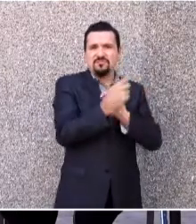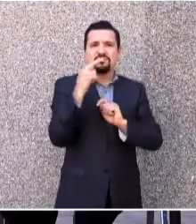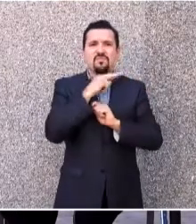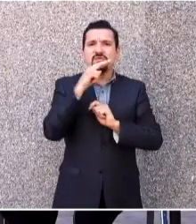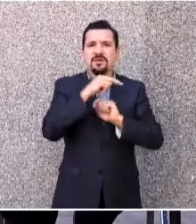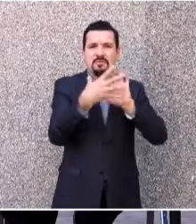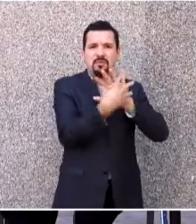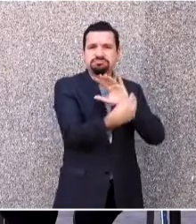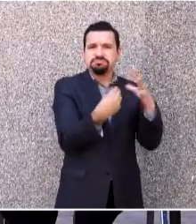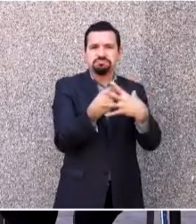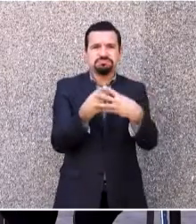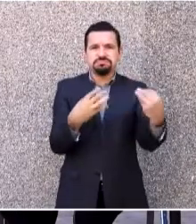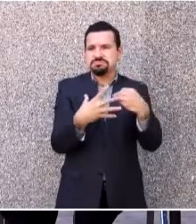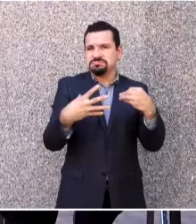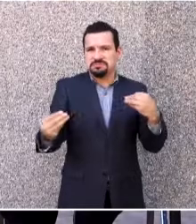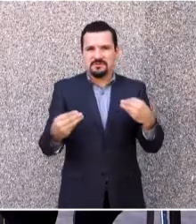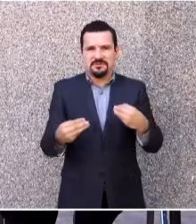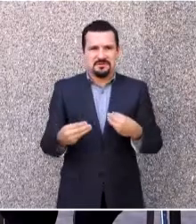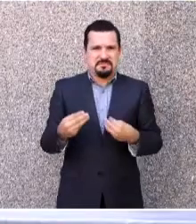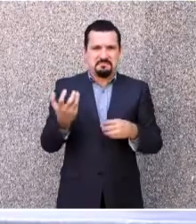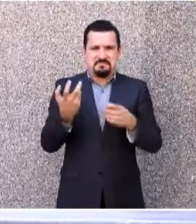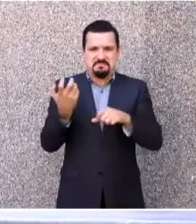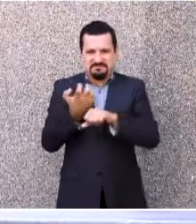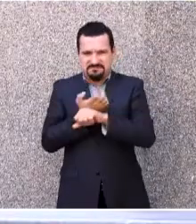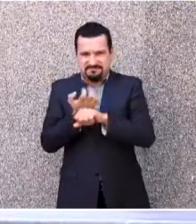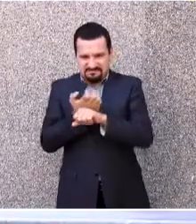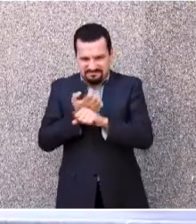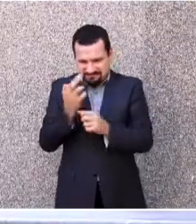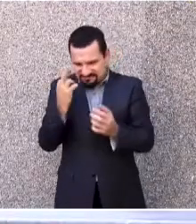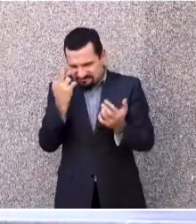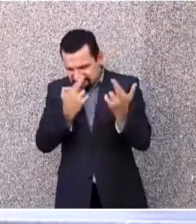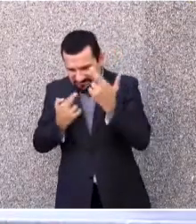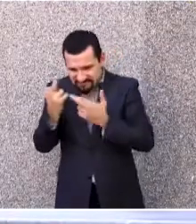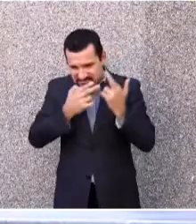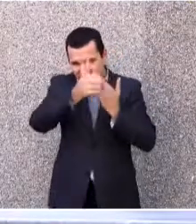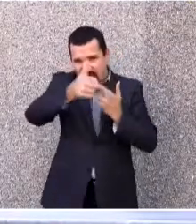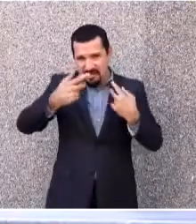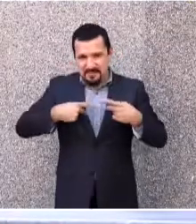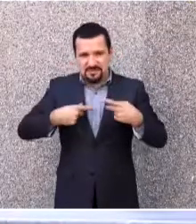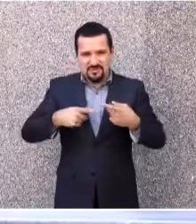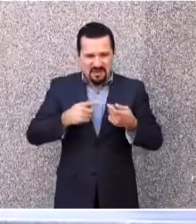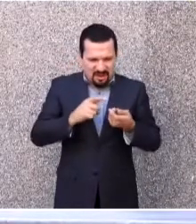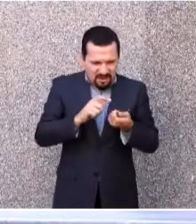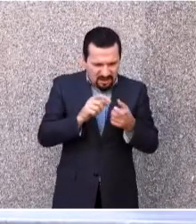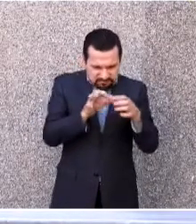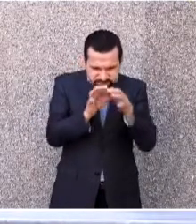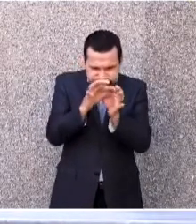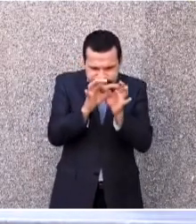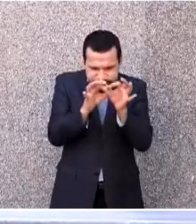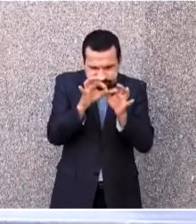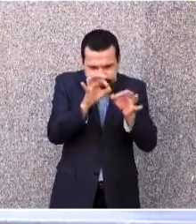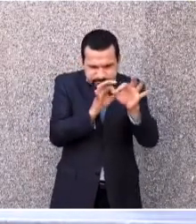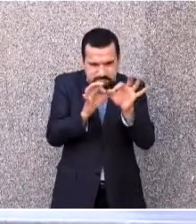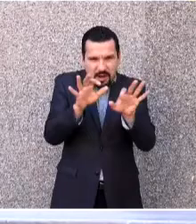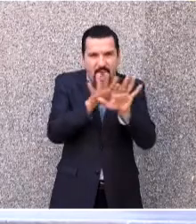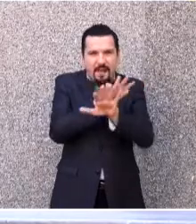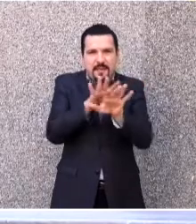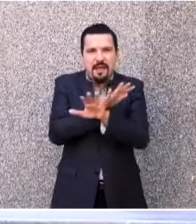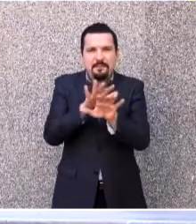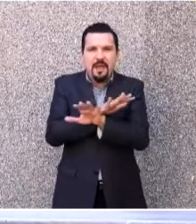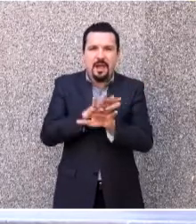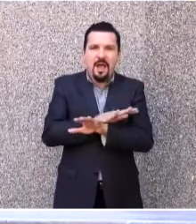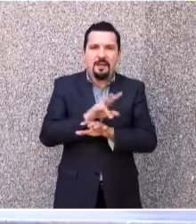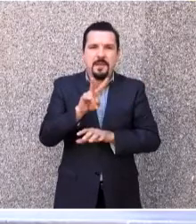en la transmisión. Entonces, eso es en términos técnicos, ¿qué implica la fase 2? Ahora, ¿qué